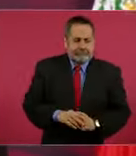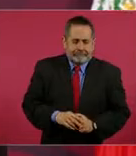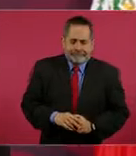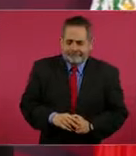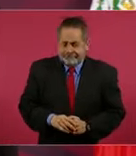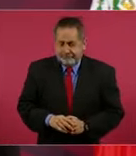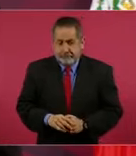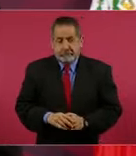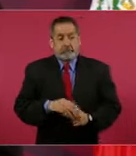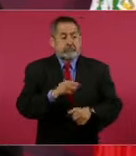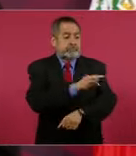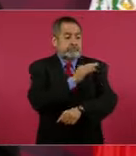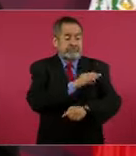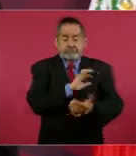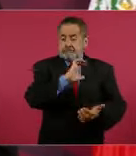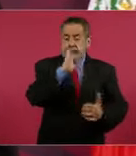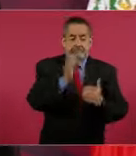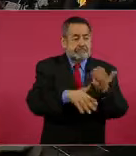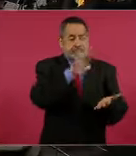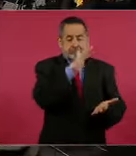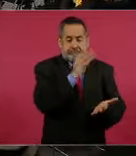Se agotaron.